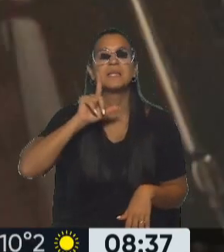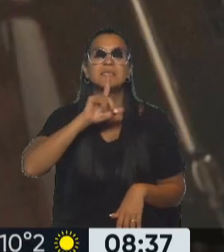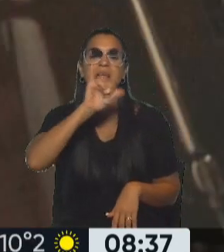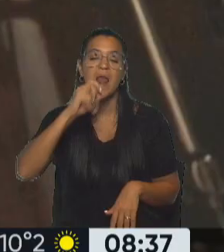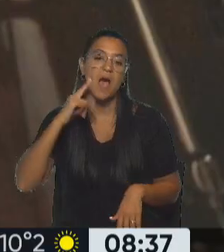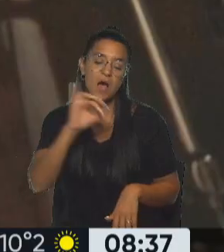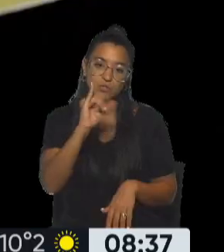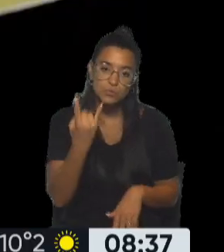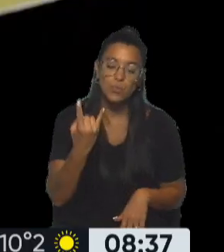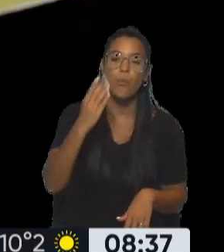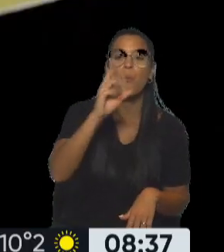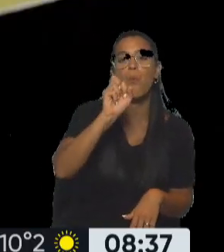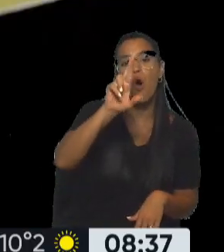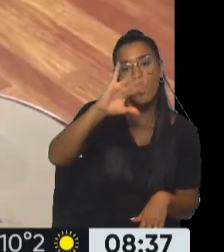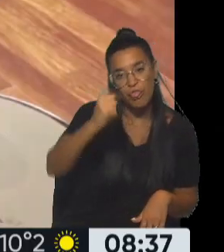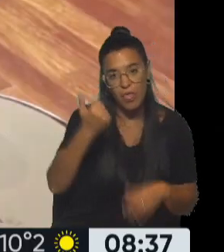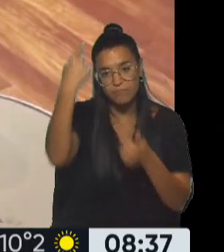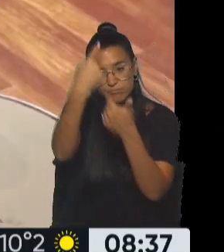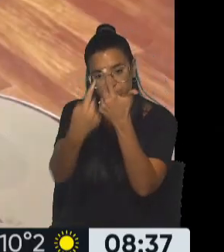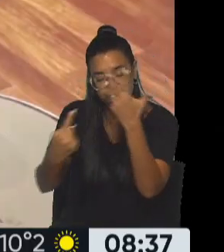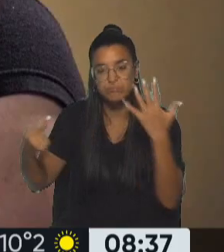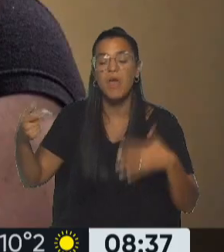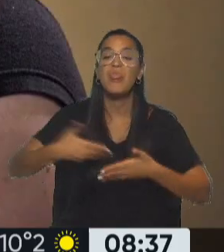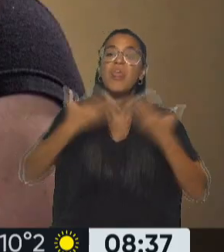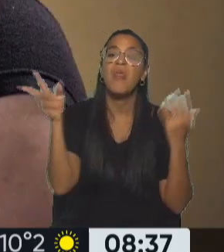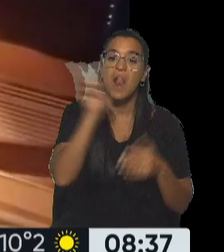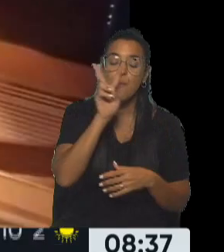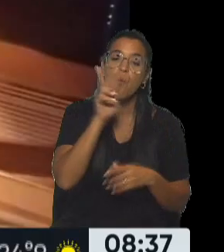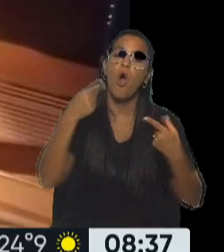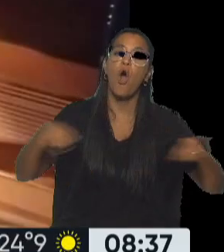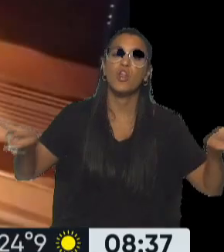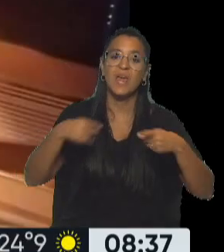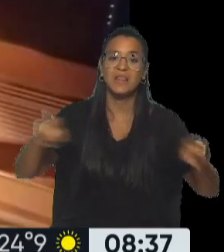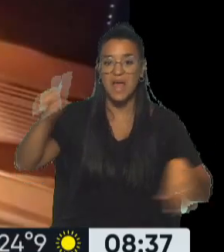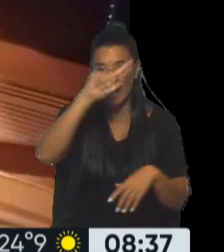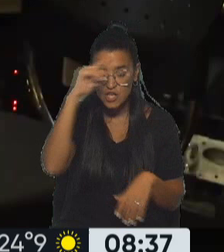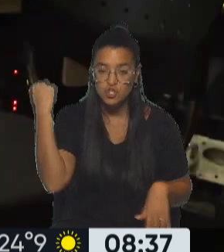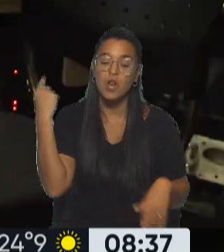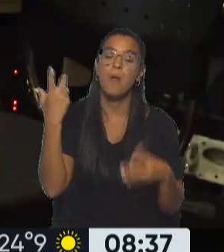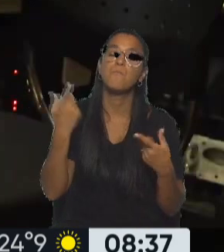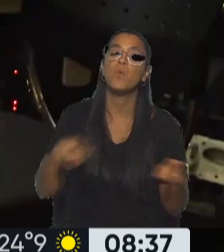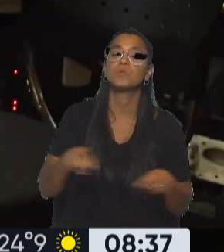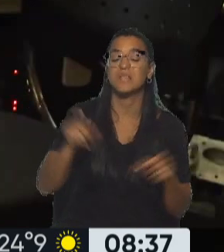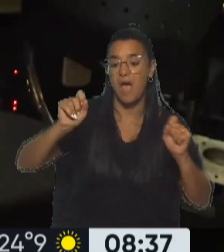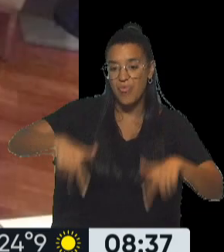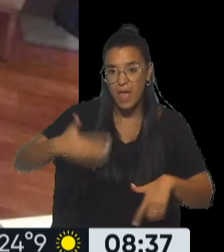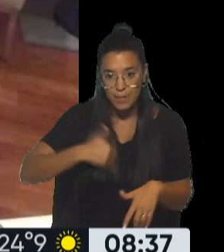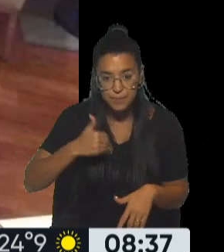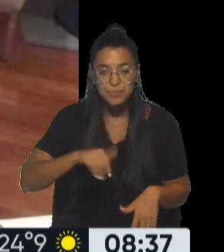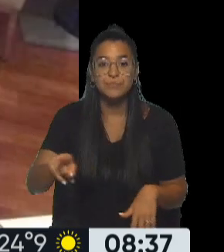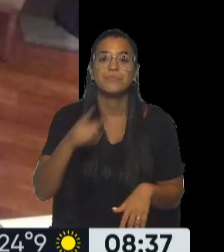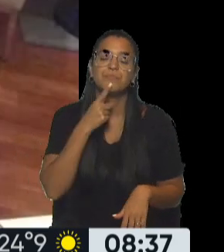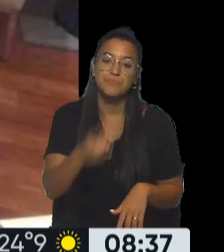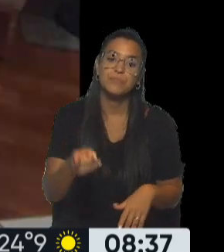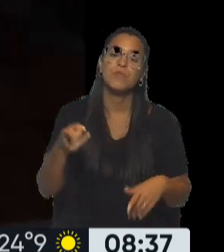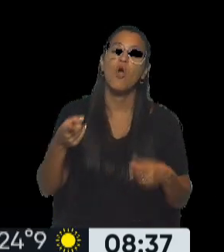Prada, Lidia Borda. Bueno, en el marco del Día de la Mujer, la Orquesta Nacional de Música Argentina Juan de Dios Filiberto va a estar